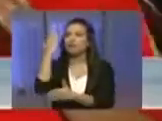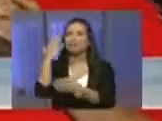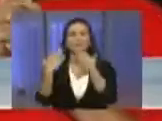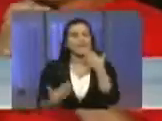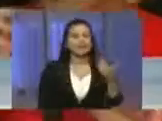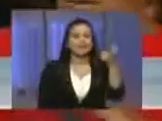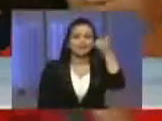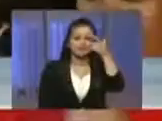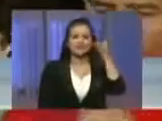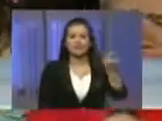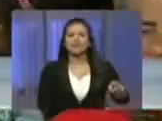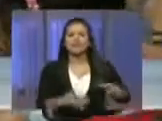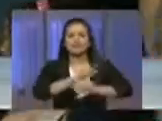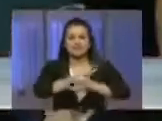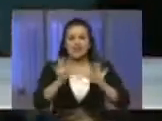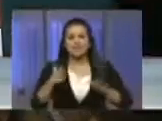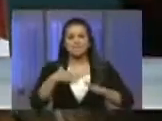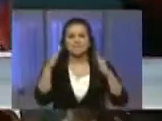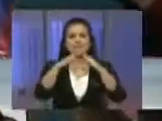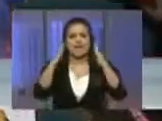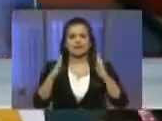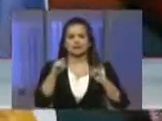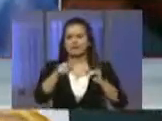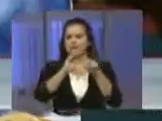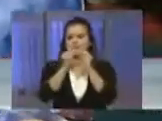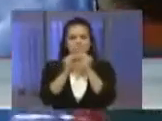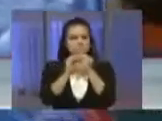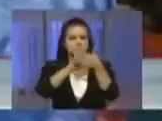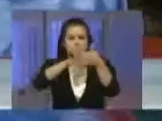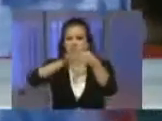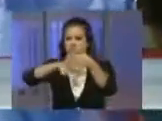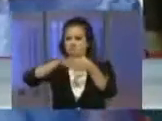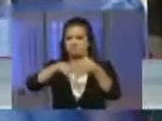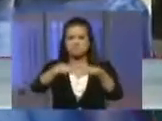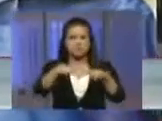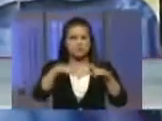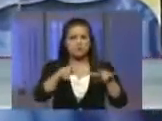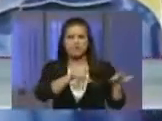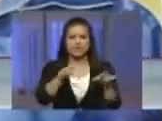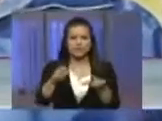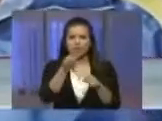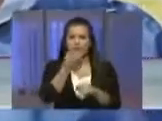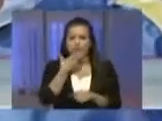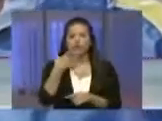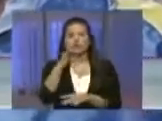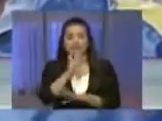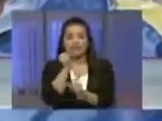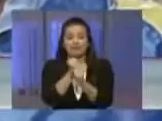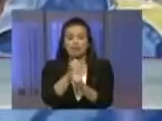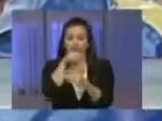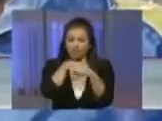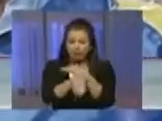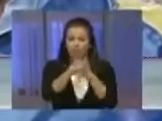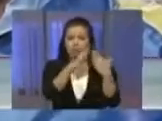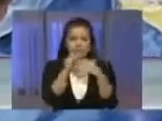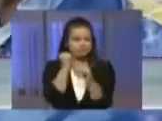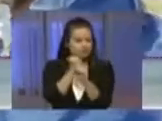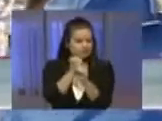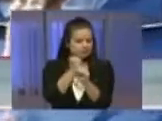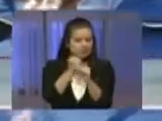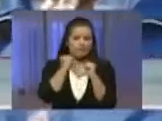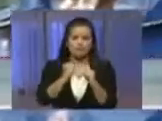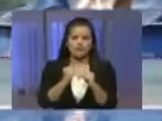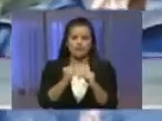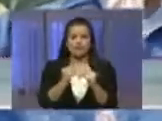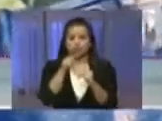rehabilitada hemos trabajado fuertemente dentro de esta comunidad a fin de que todo ha cambiado uno puede